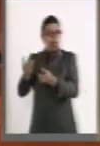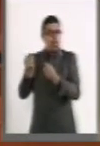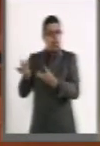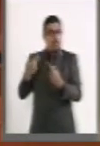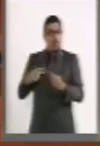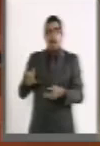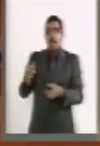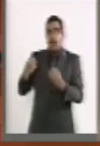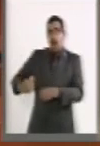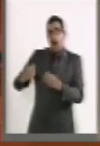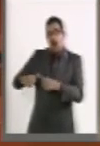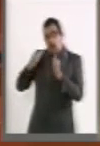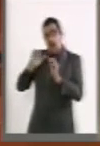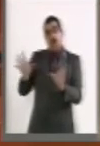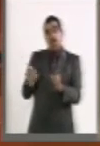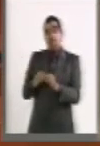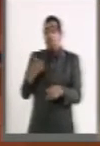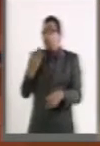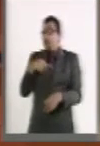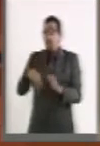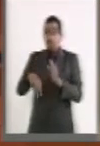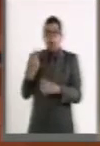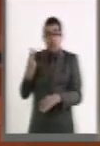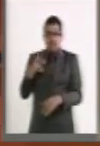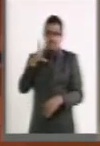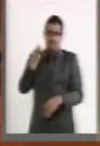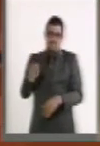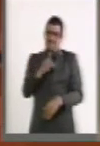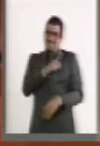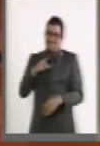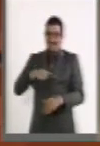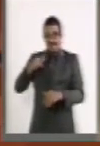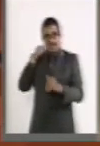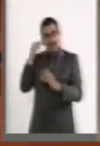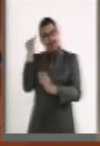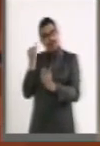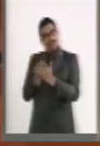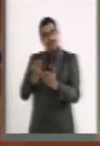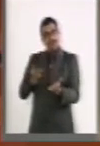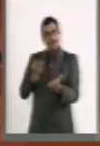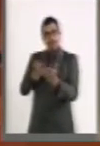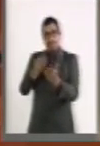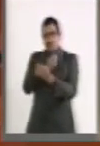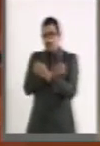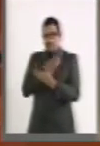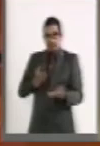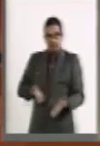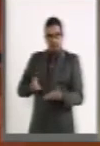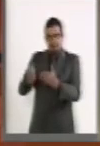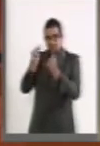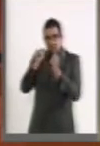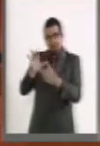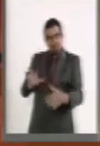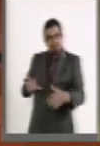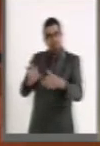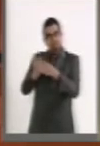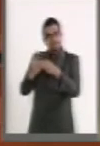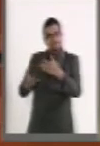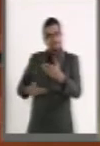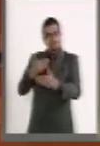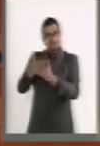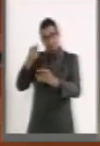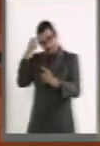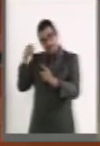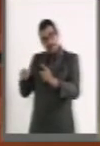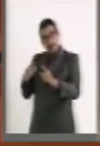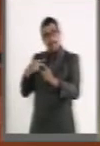mantenerle ocupado sin más, sino que las propuestas socioeducativas sirvan de vínculo al